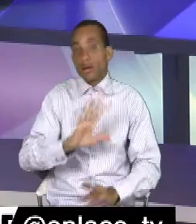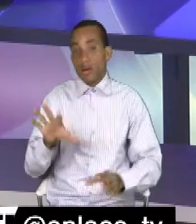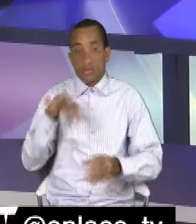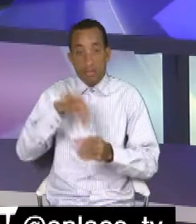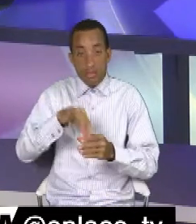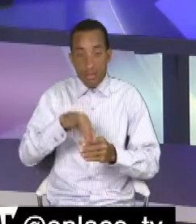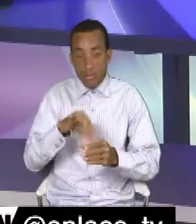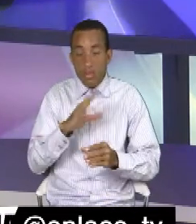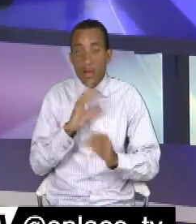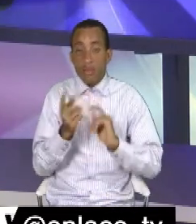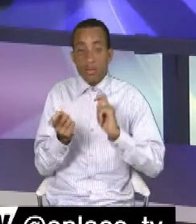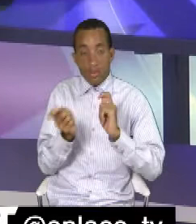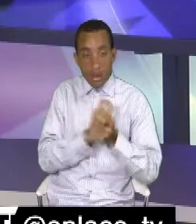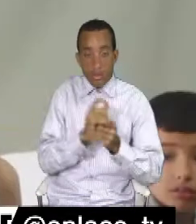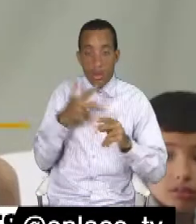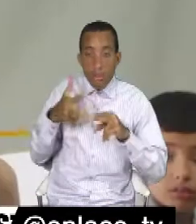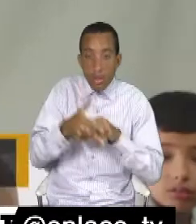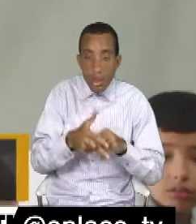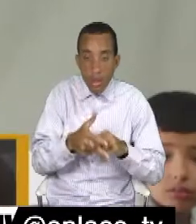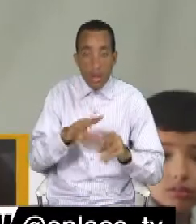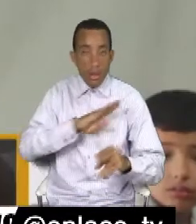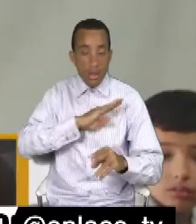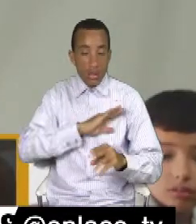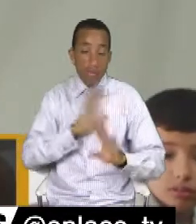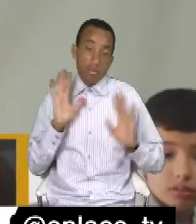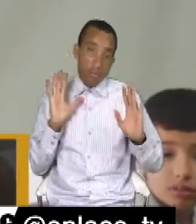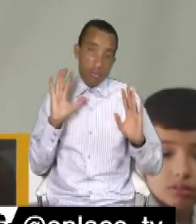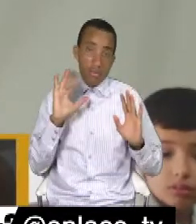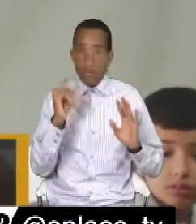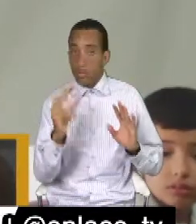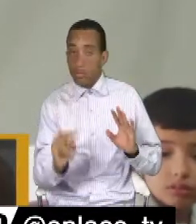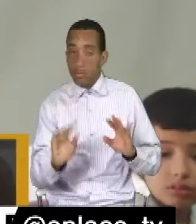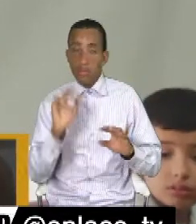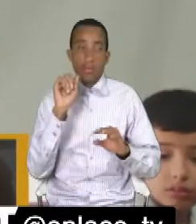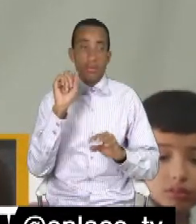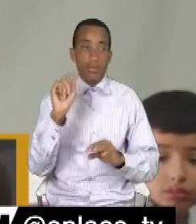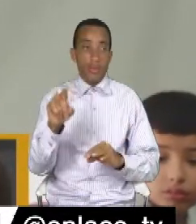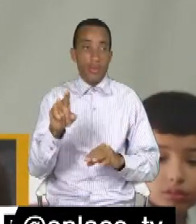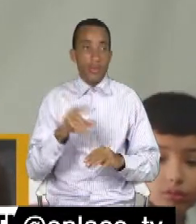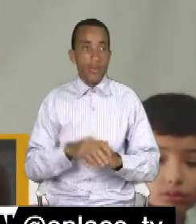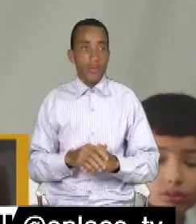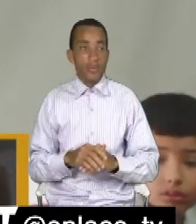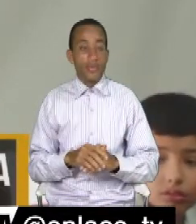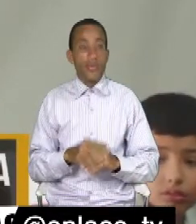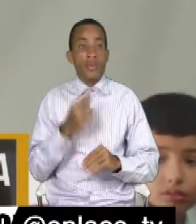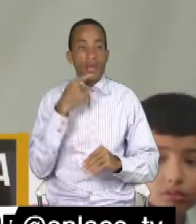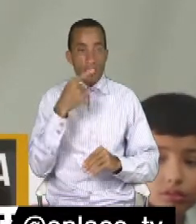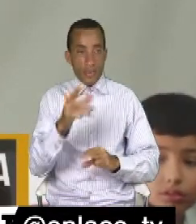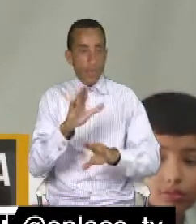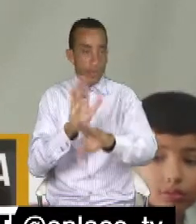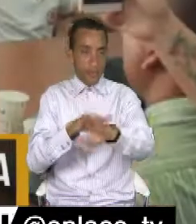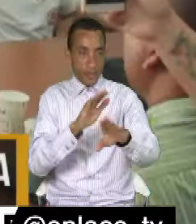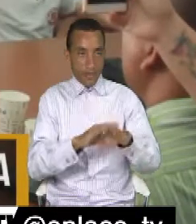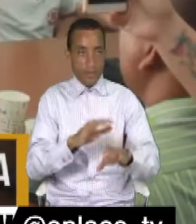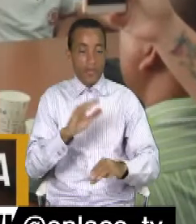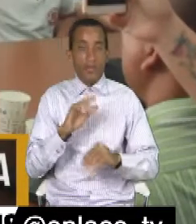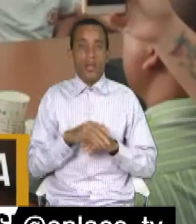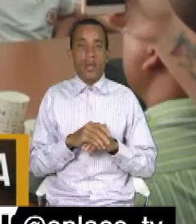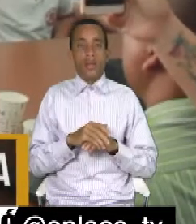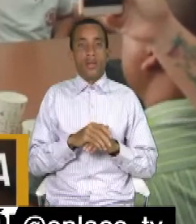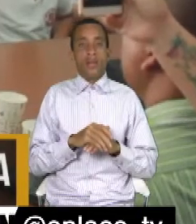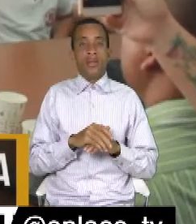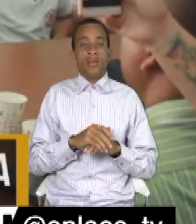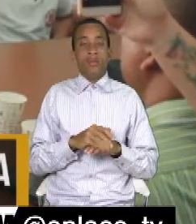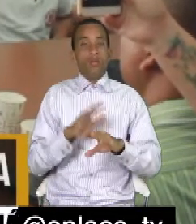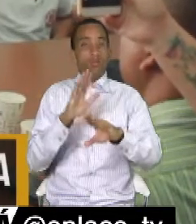revocatoria de su mandato. En rueda de prensa celebrada la mañana de este jueves, el alcalde de Barranca Bermeja, Darío Echeverri Serrano, ha dicho que le ha pedido al